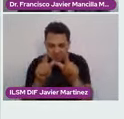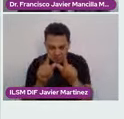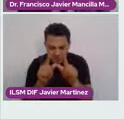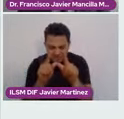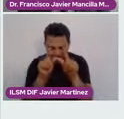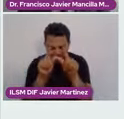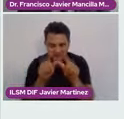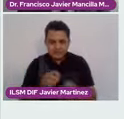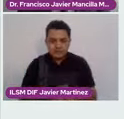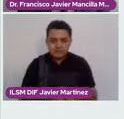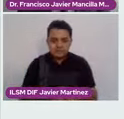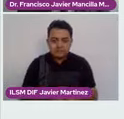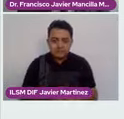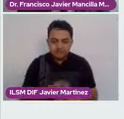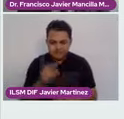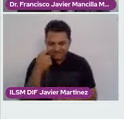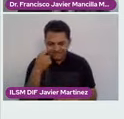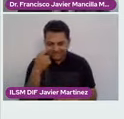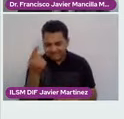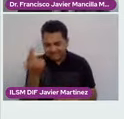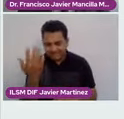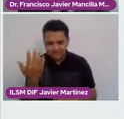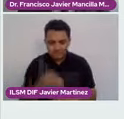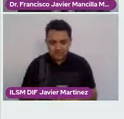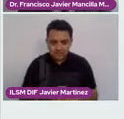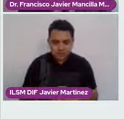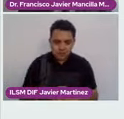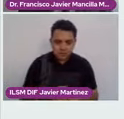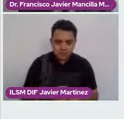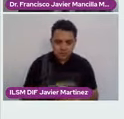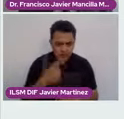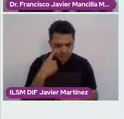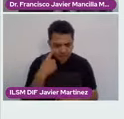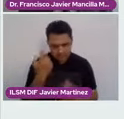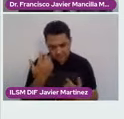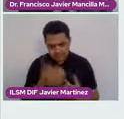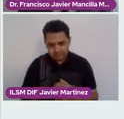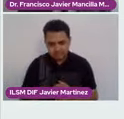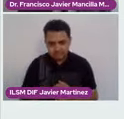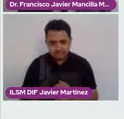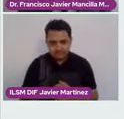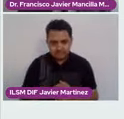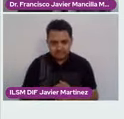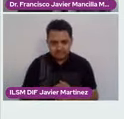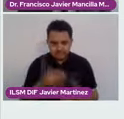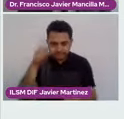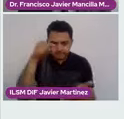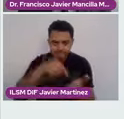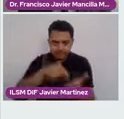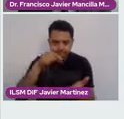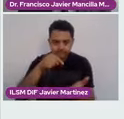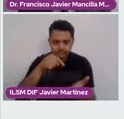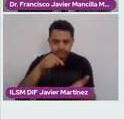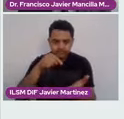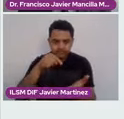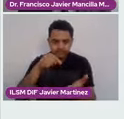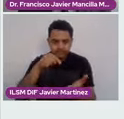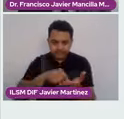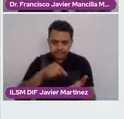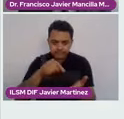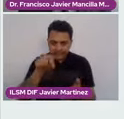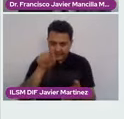La tengo en vista completa. A ver, darle en la, es correcto,